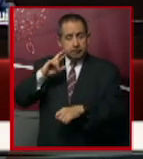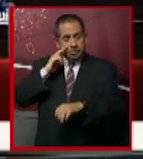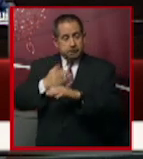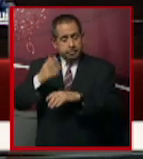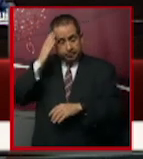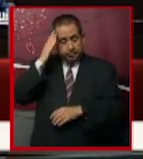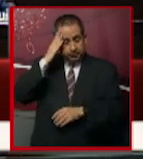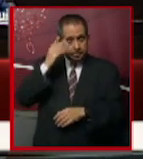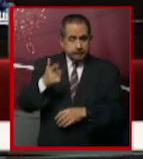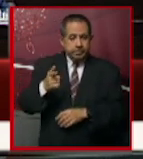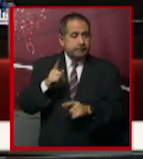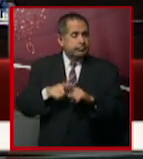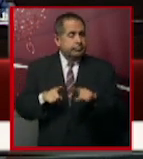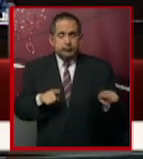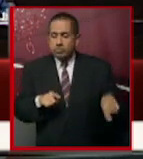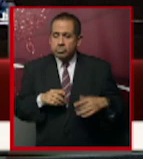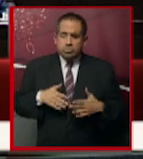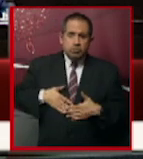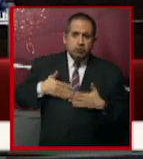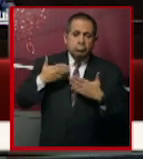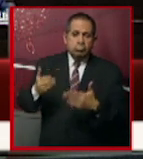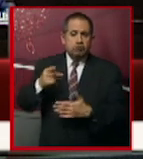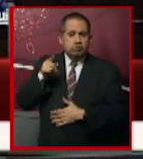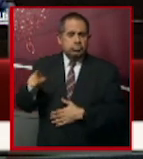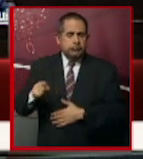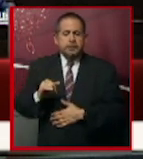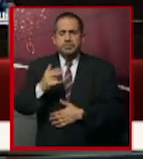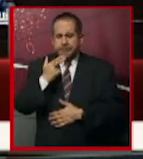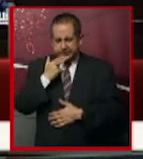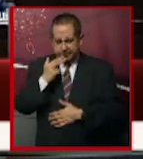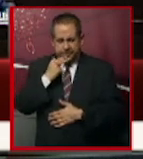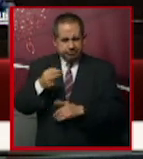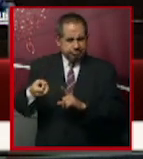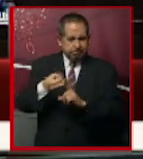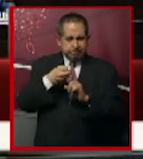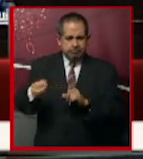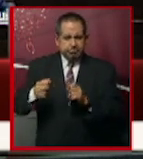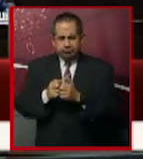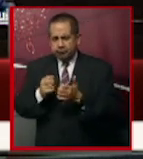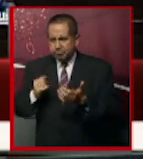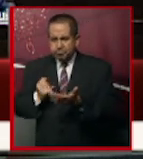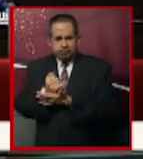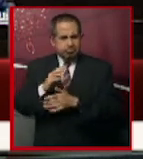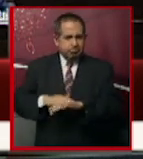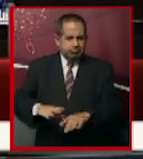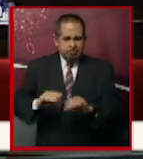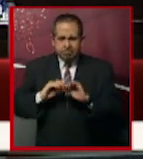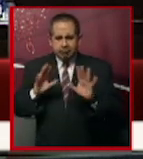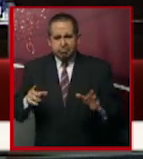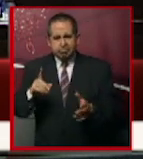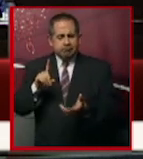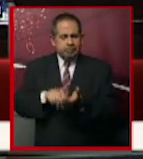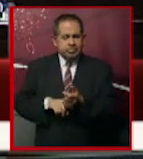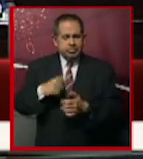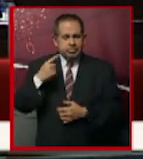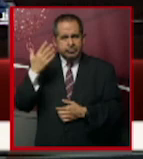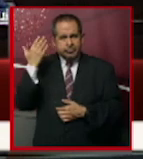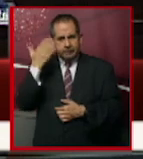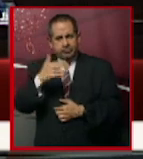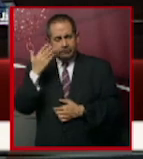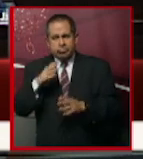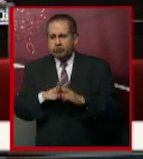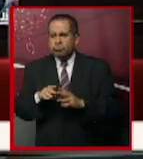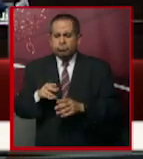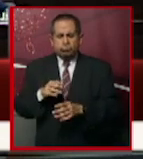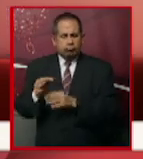puesto en este instrumento requiere hechos concretos y resultados claros para saber que hicimos